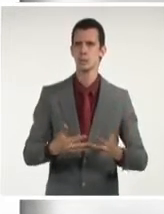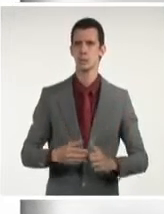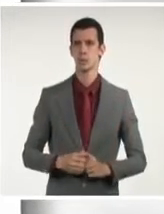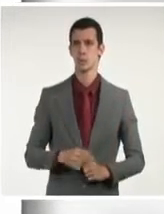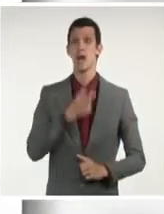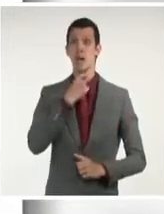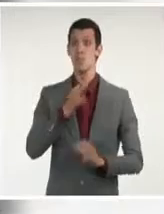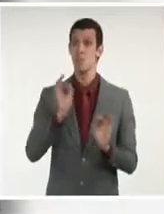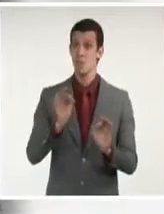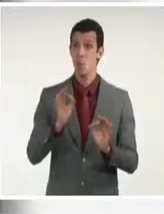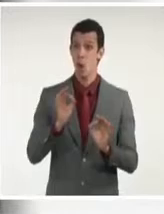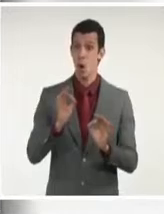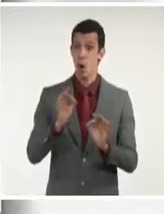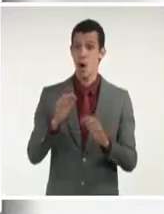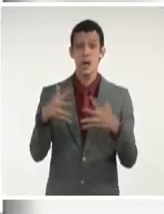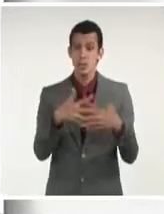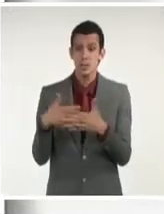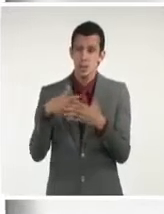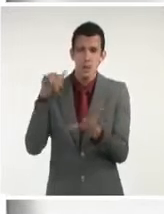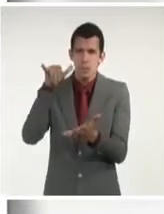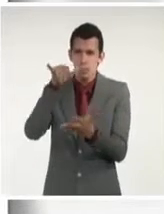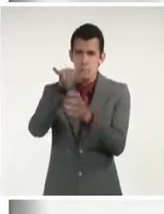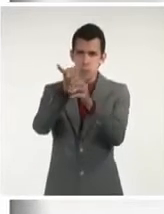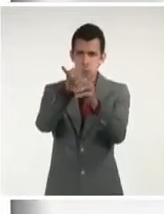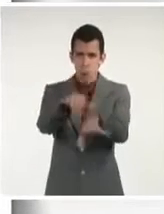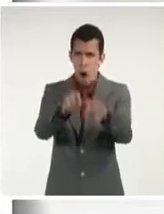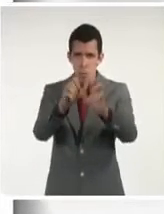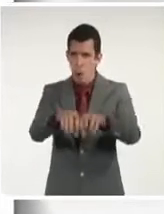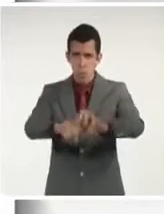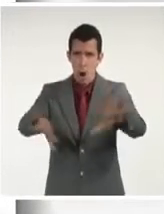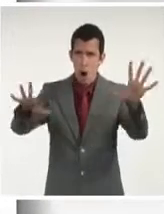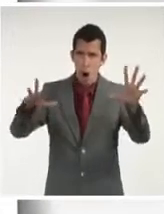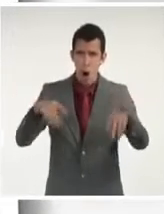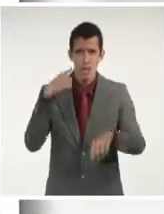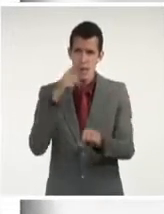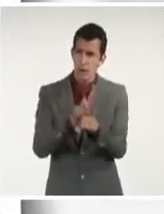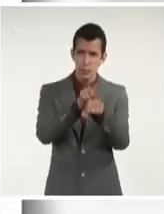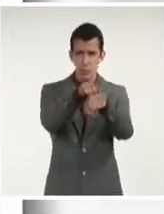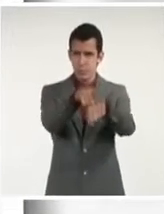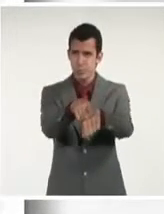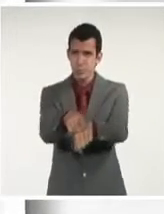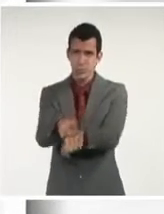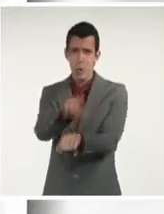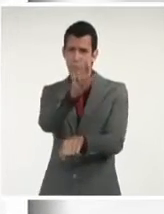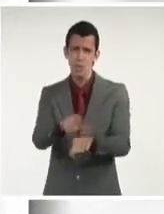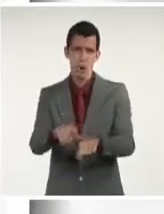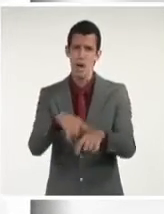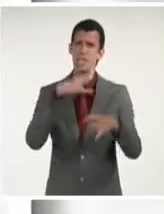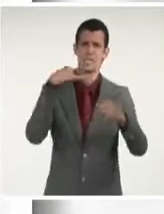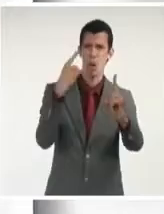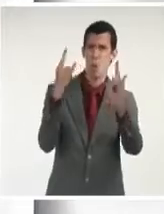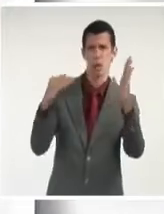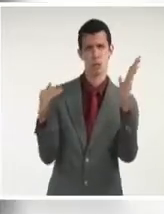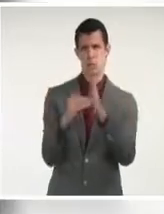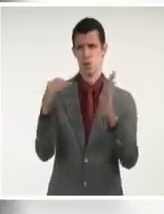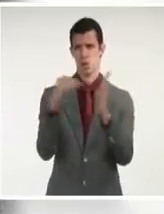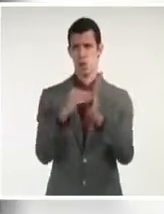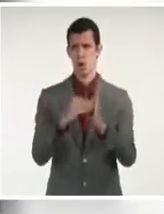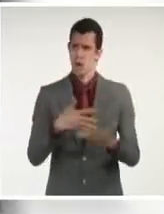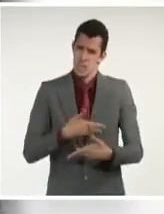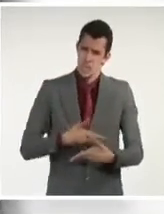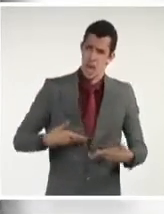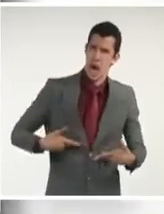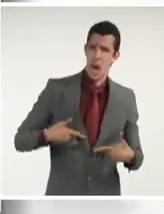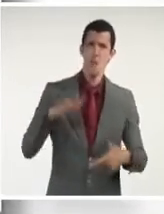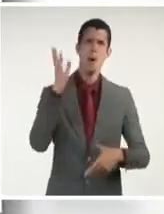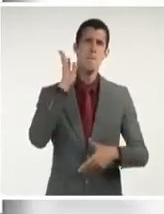de verdad, tanques en la calle, hambre, pobreza, la destrucción del país, de su